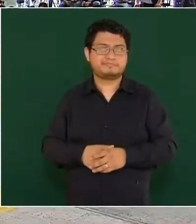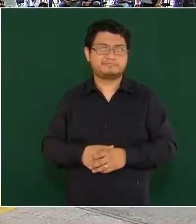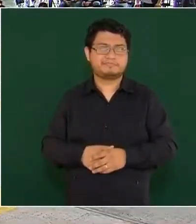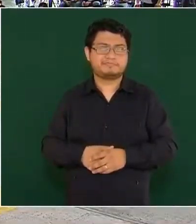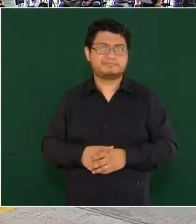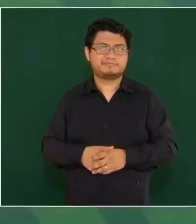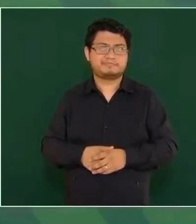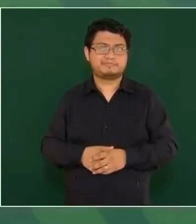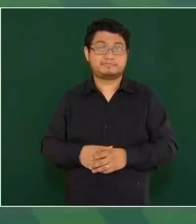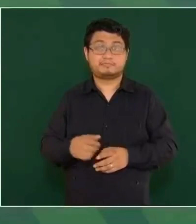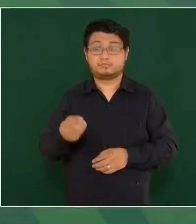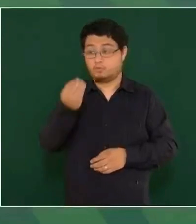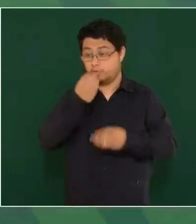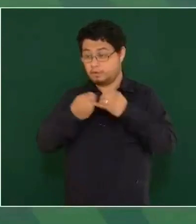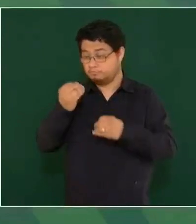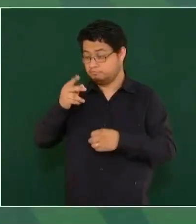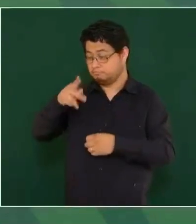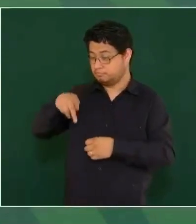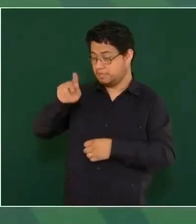comer quelonios